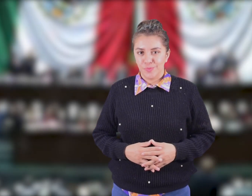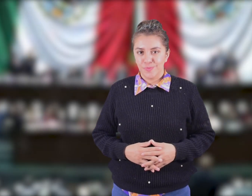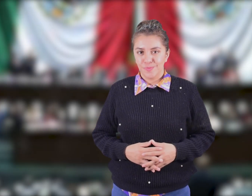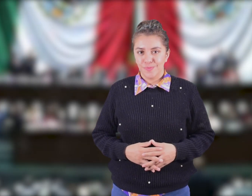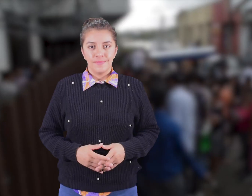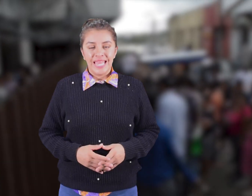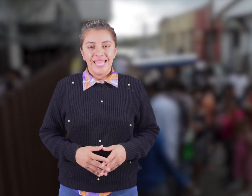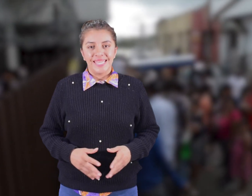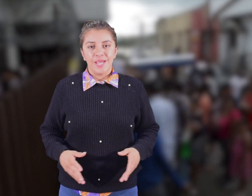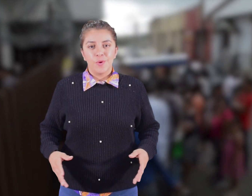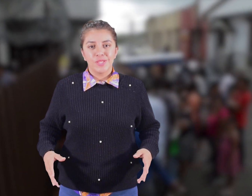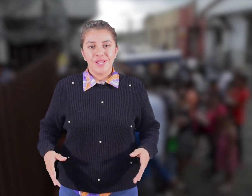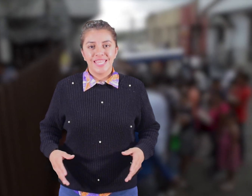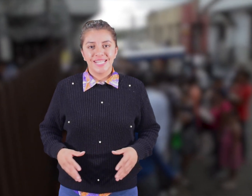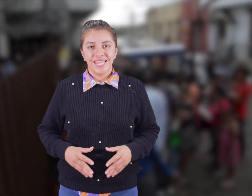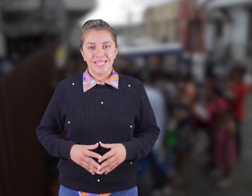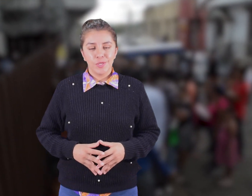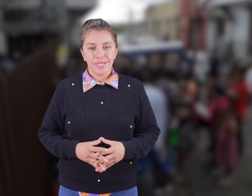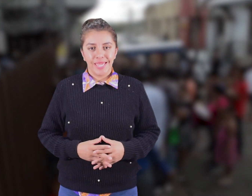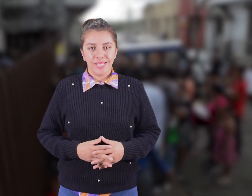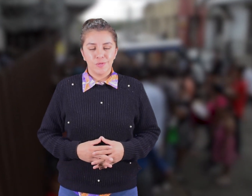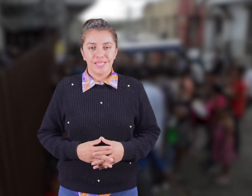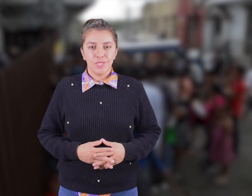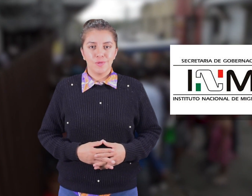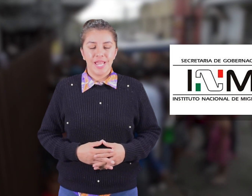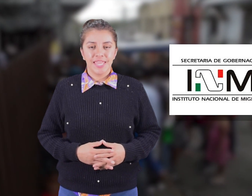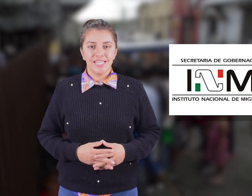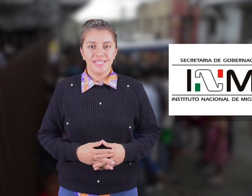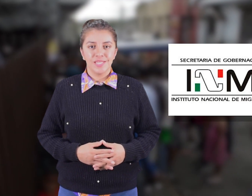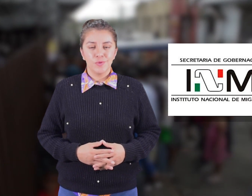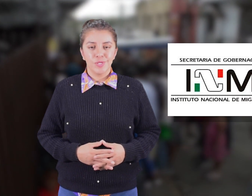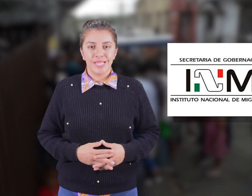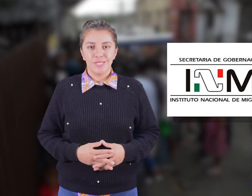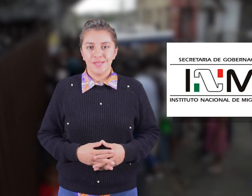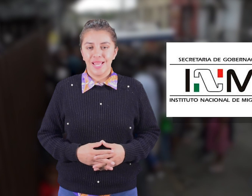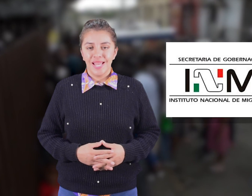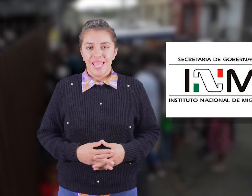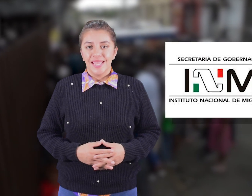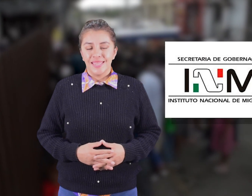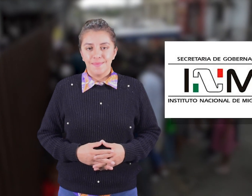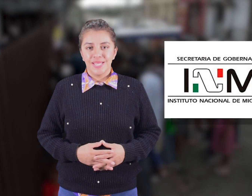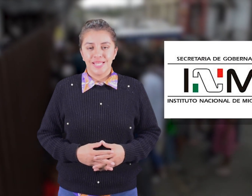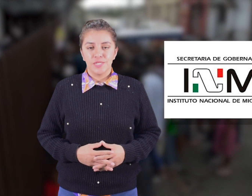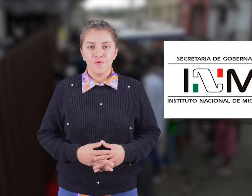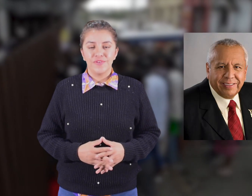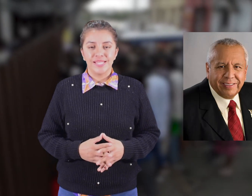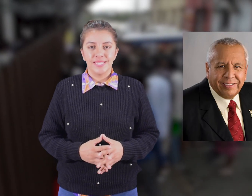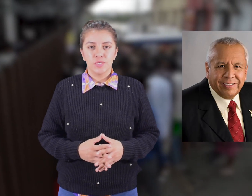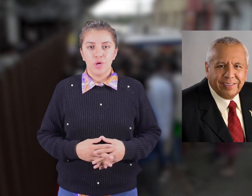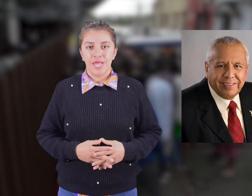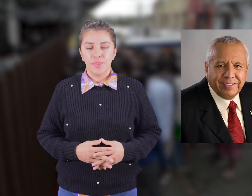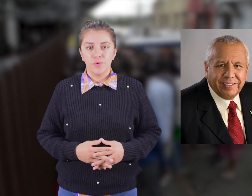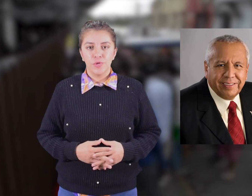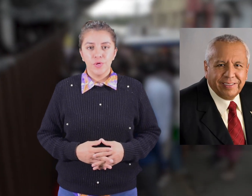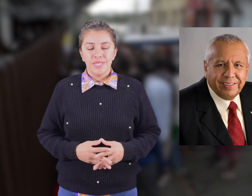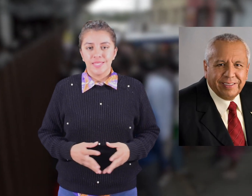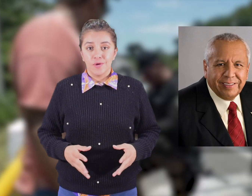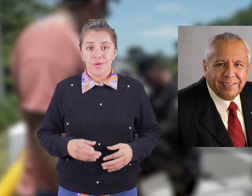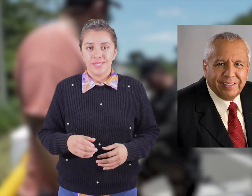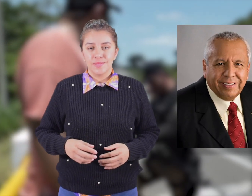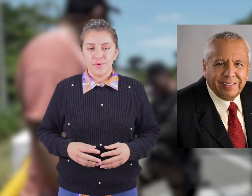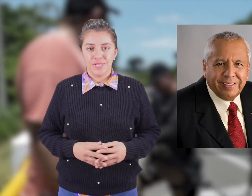gobierno y en cuanto a la declaración que hizo el titular del instituto nacional de migración francisco garduño